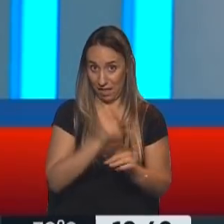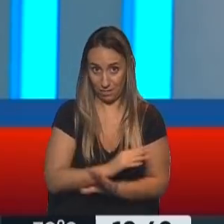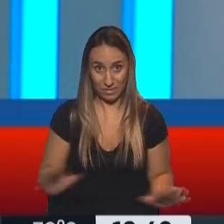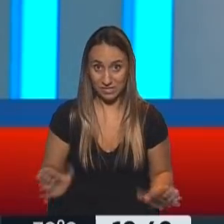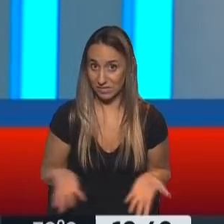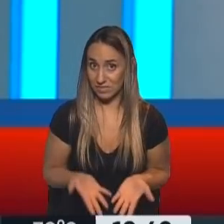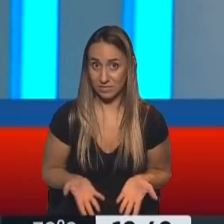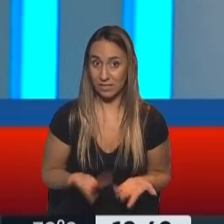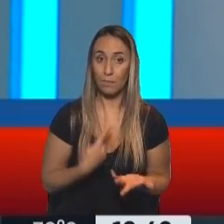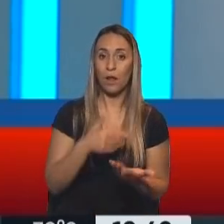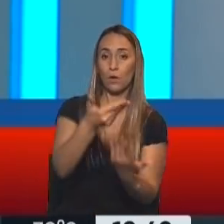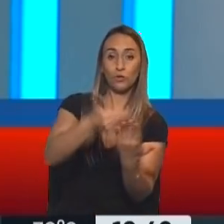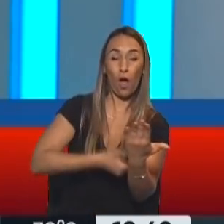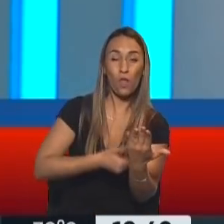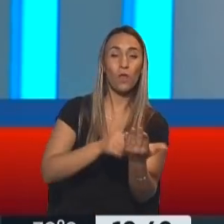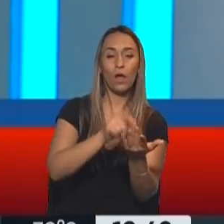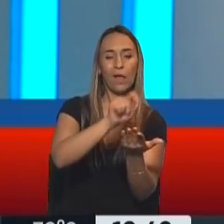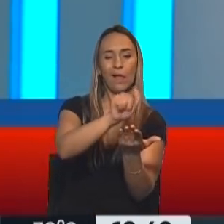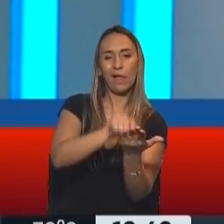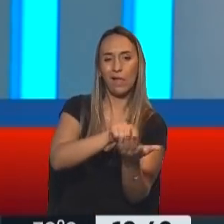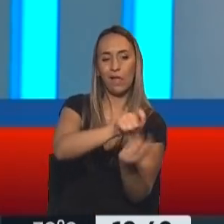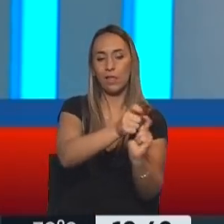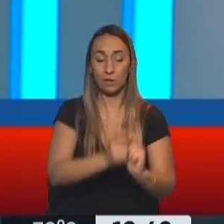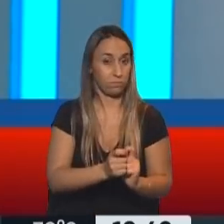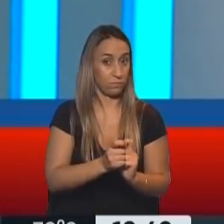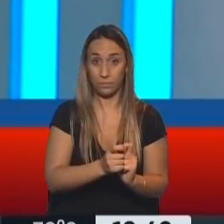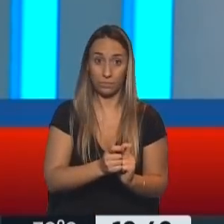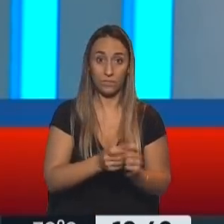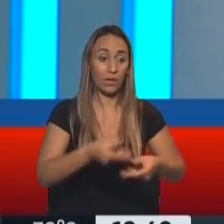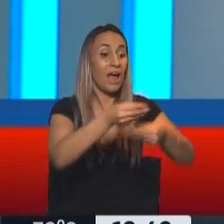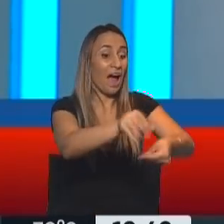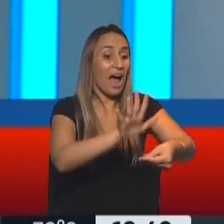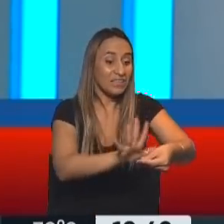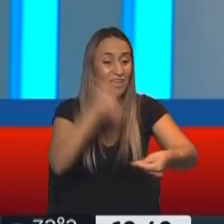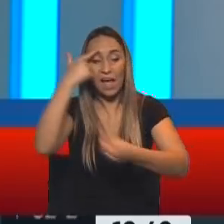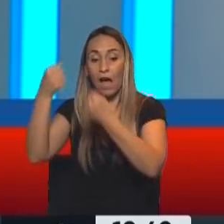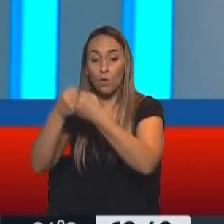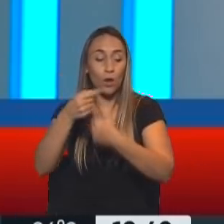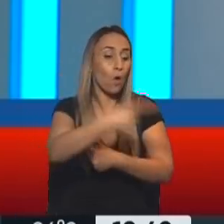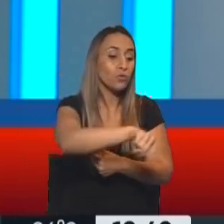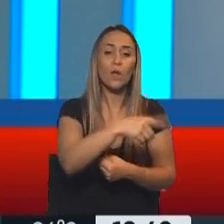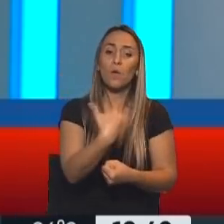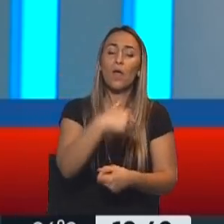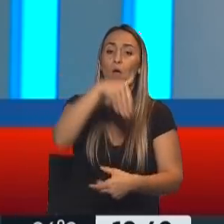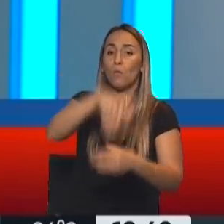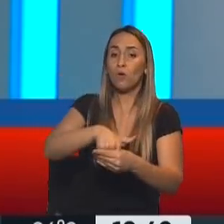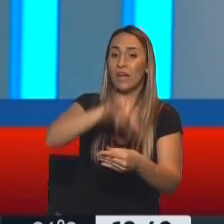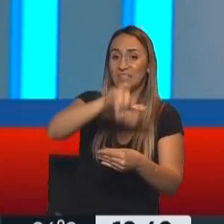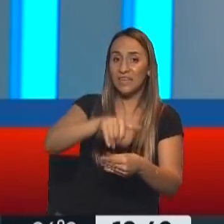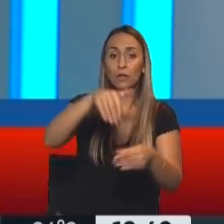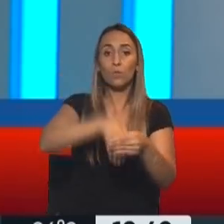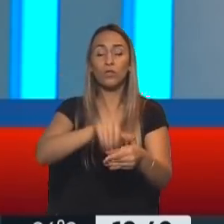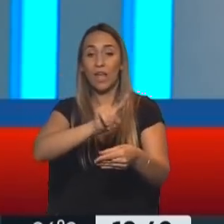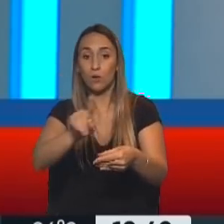El resto es el acuerdo con el fondo, y el acuerdo con el fondo se vota a favor o se vota en contra, o se abstiene, o no se está